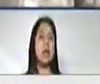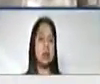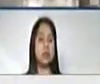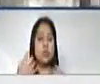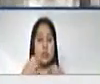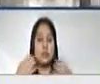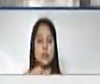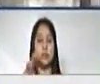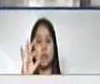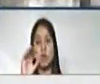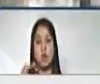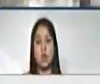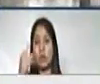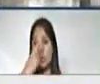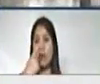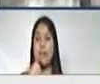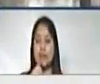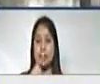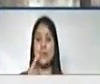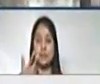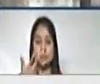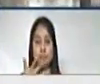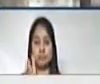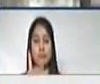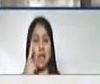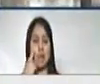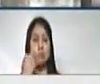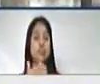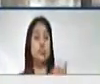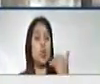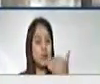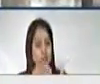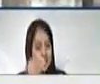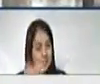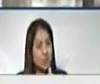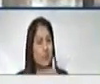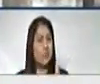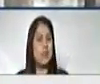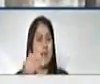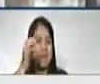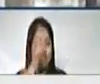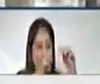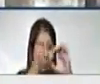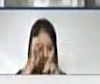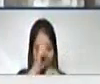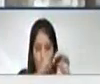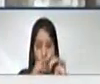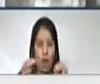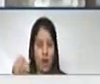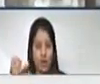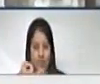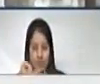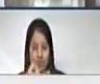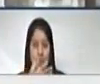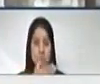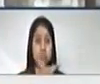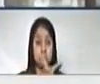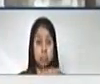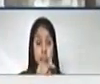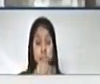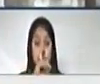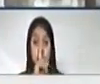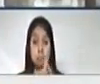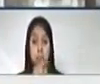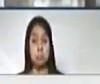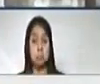fase de vacunación que estaría destinada a los adultos mayores de 70 años. Posteriormente se van a dando a conocer